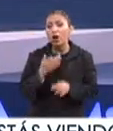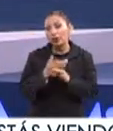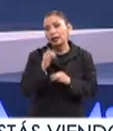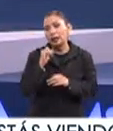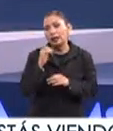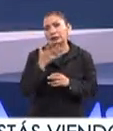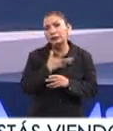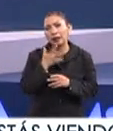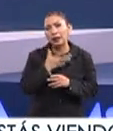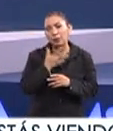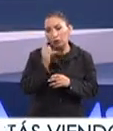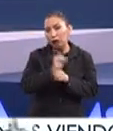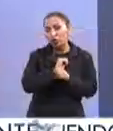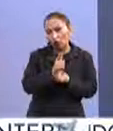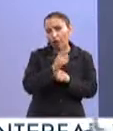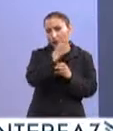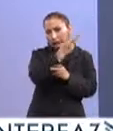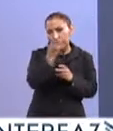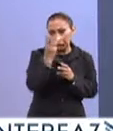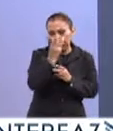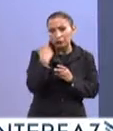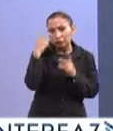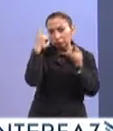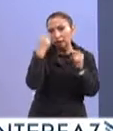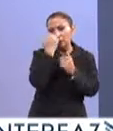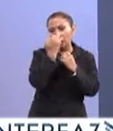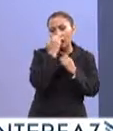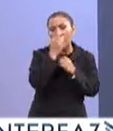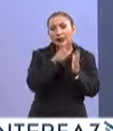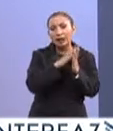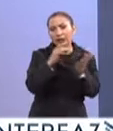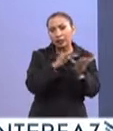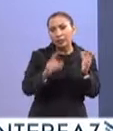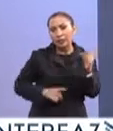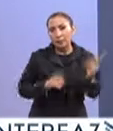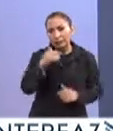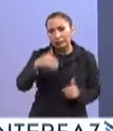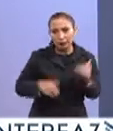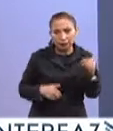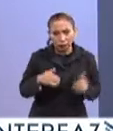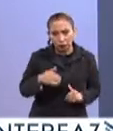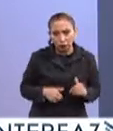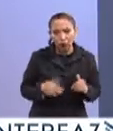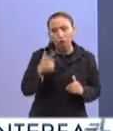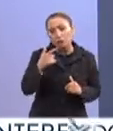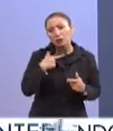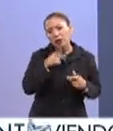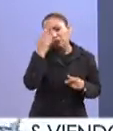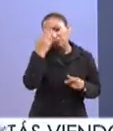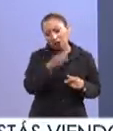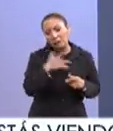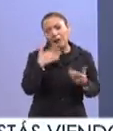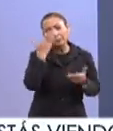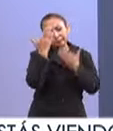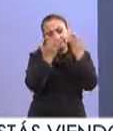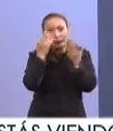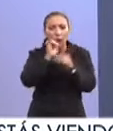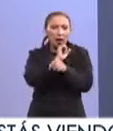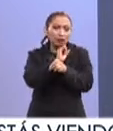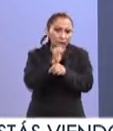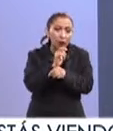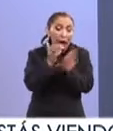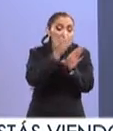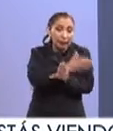este caso tenemos actores. Los tres son egresados del Colegio de Literatura Dramática y Teatro. Entonces son personas que se formaron como